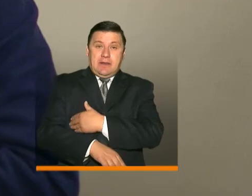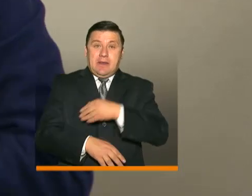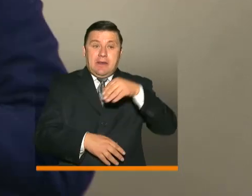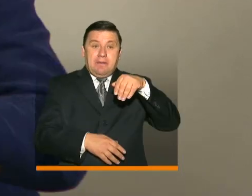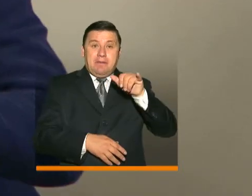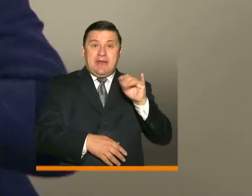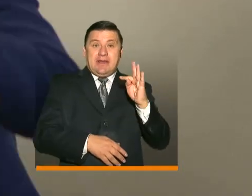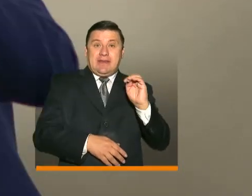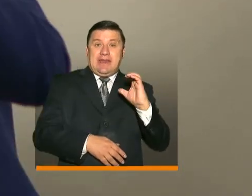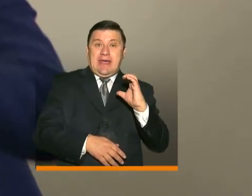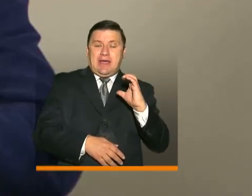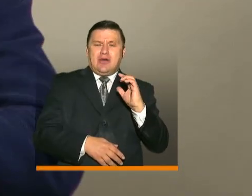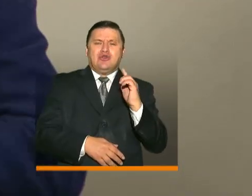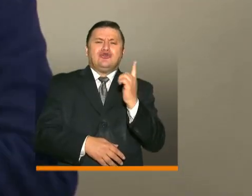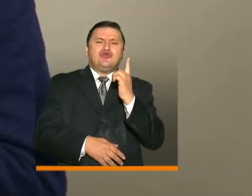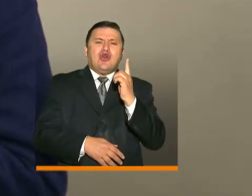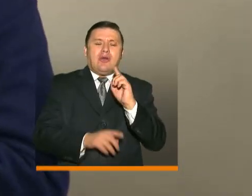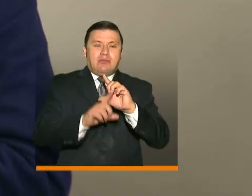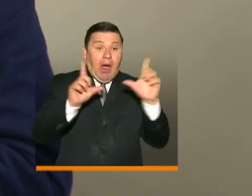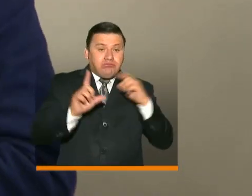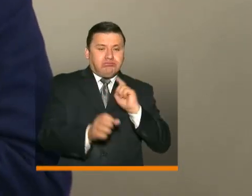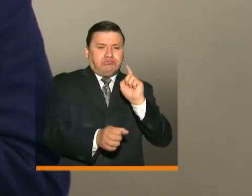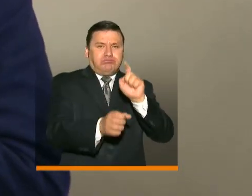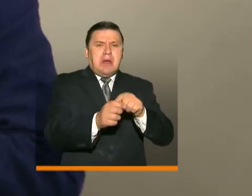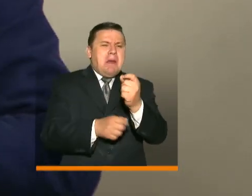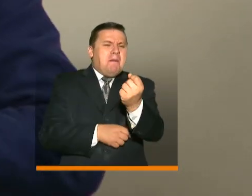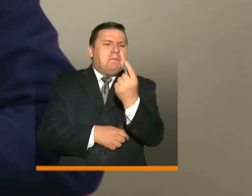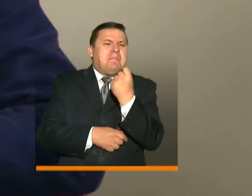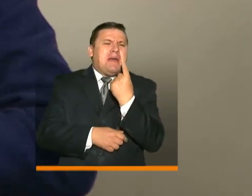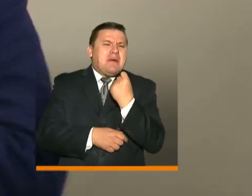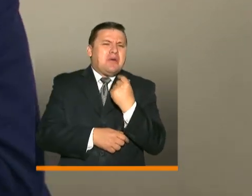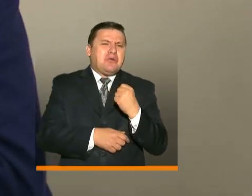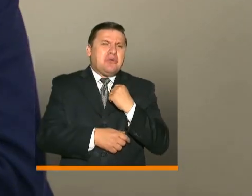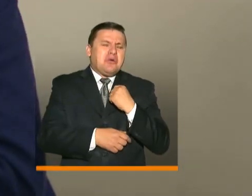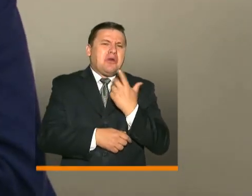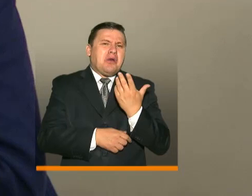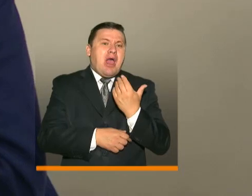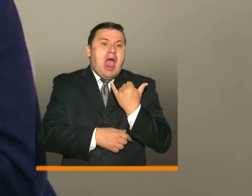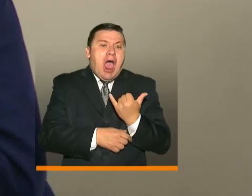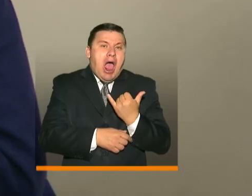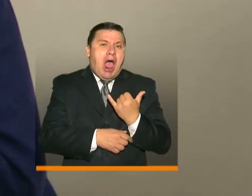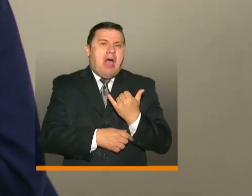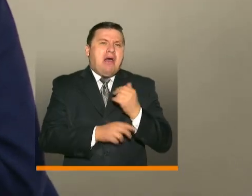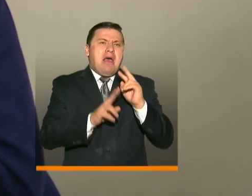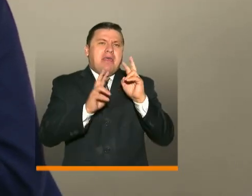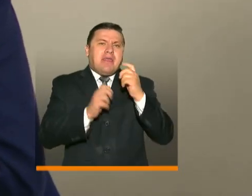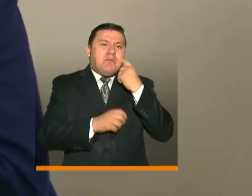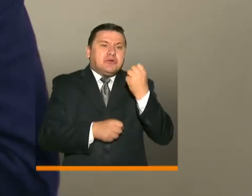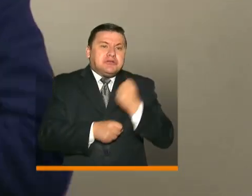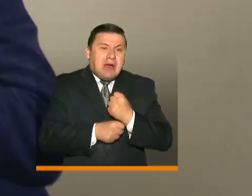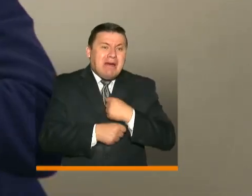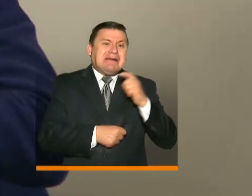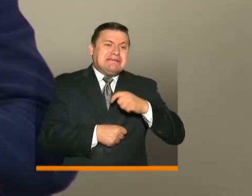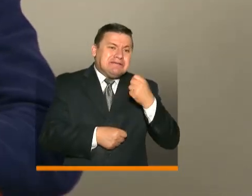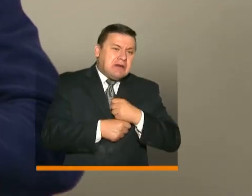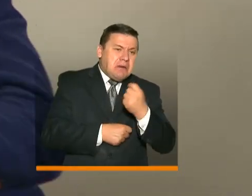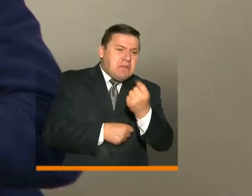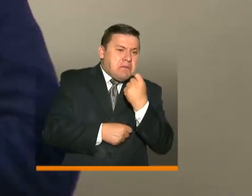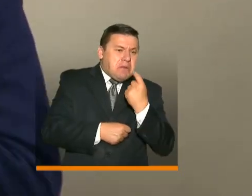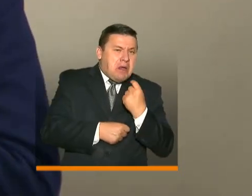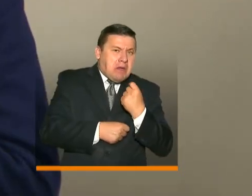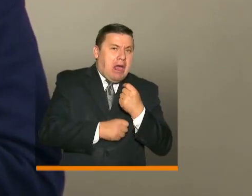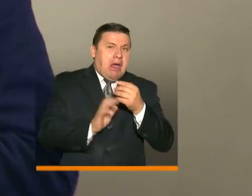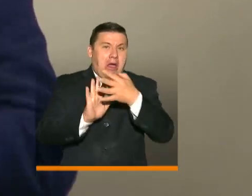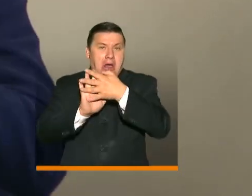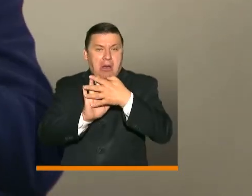Mintic. Simplemente es una inscripción, hacen unas preguntas referentes con sus condiciones actuales en temas de búsqueda de empleo y con eso únicamente